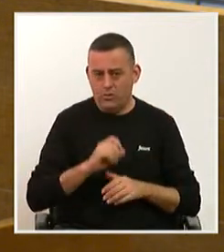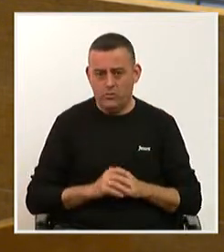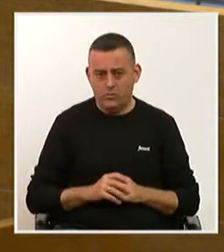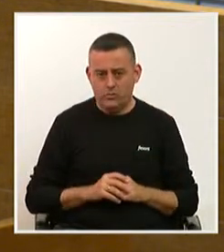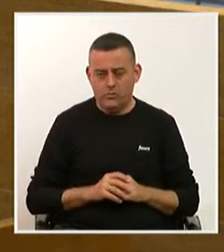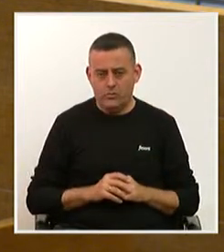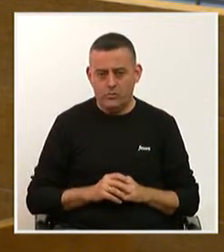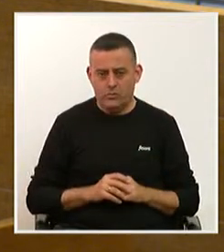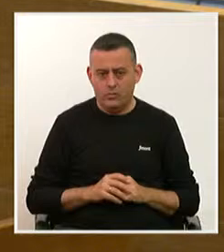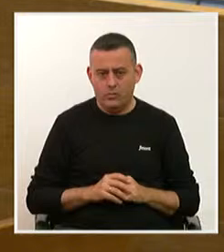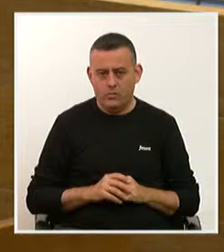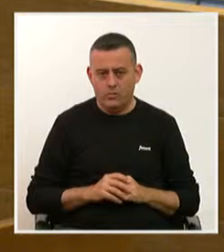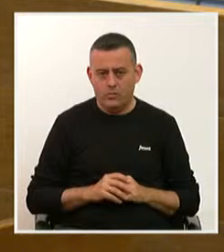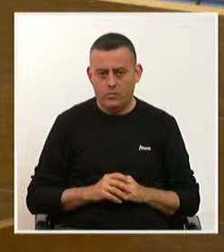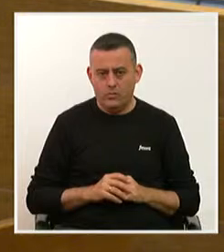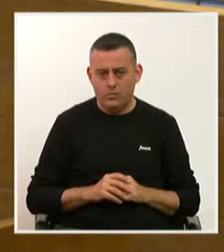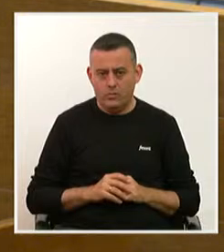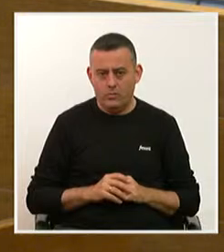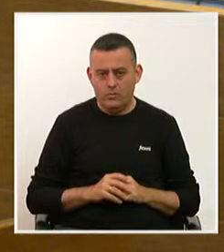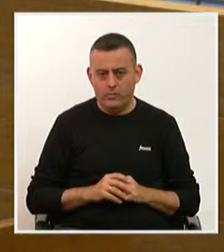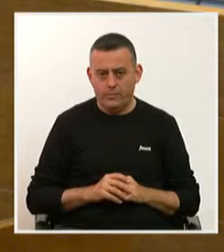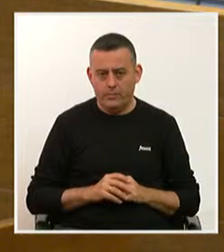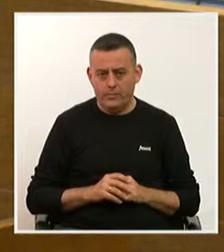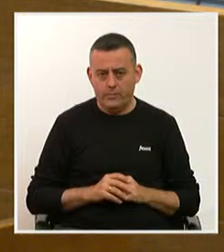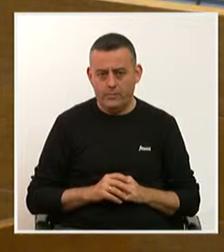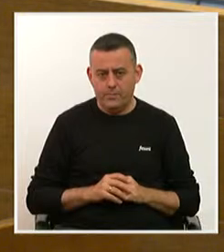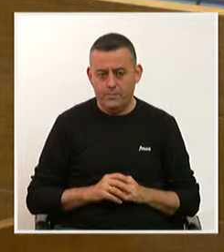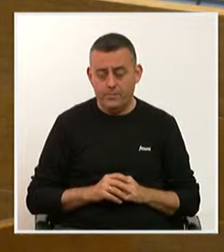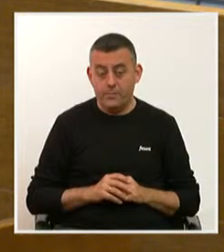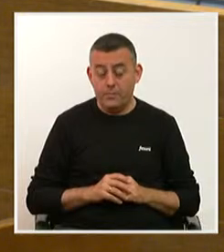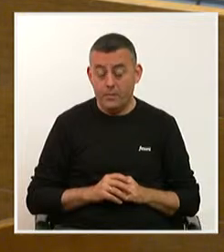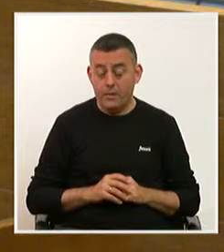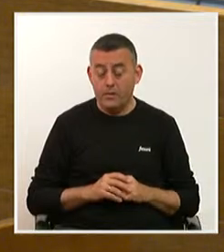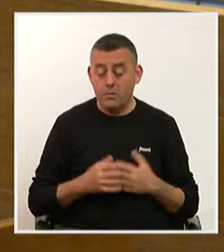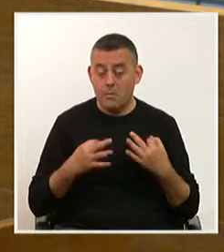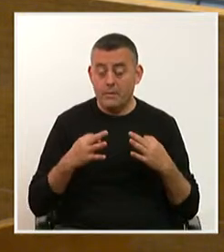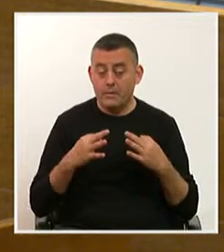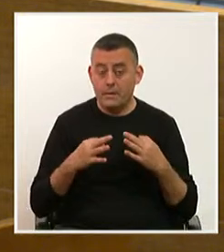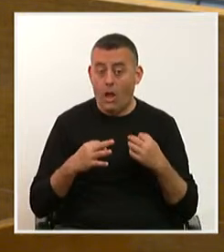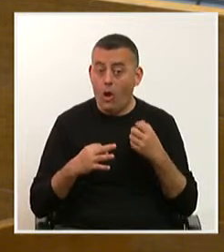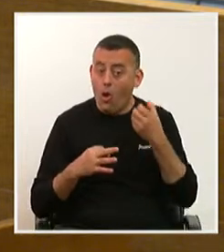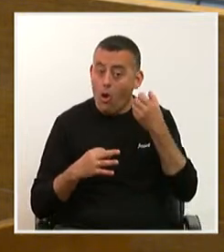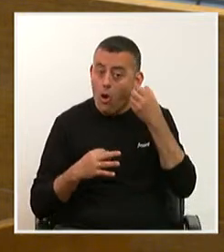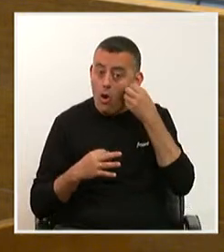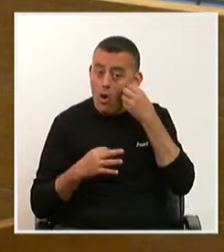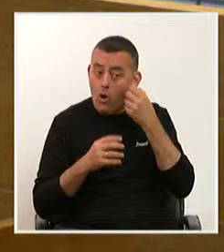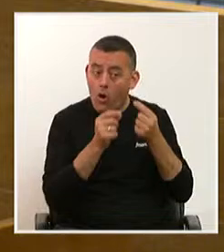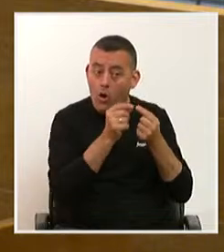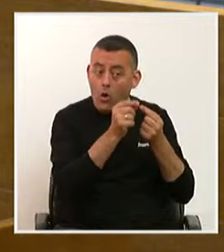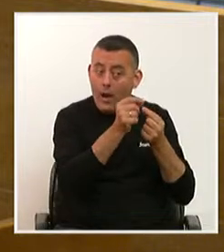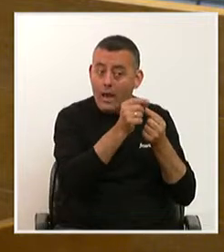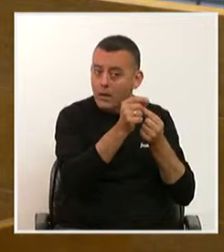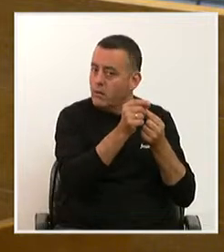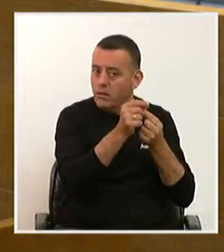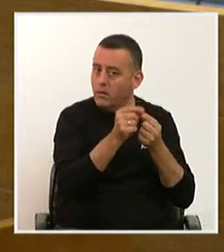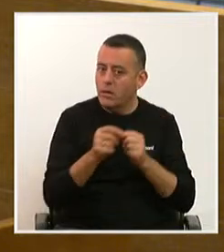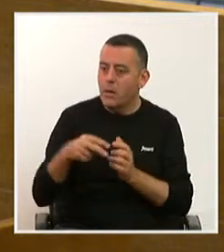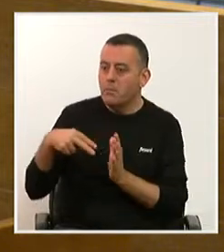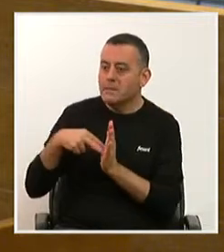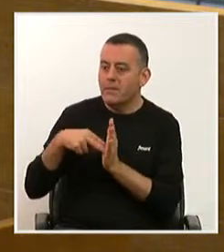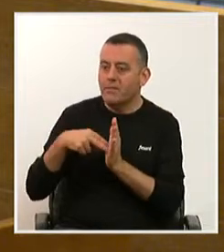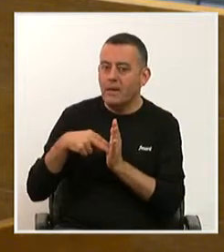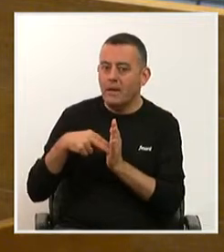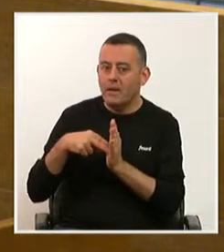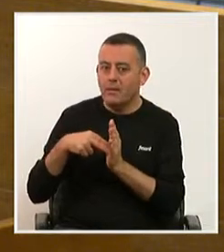14ab y en el presencial que en el online yo una Cos que es que no normal